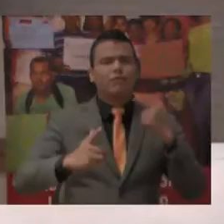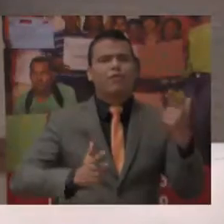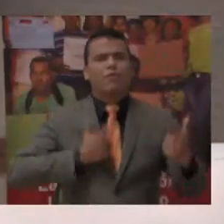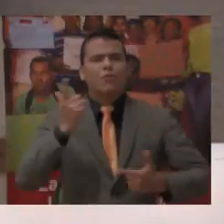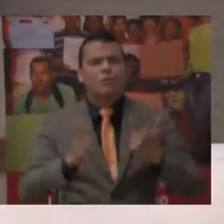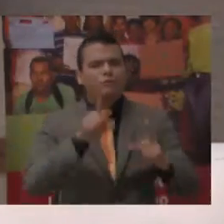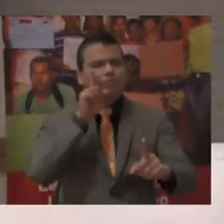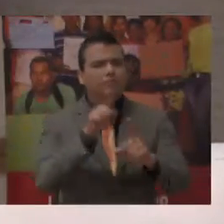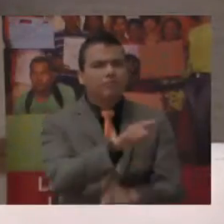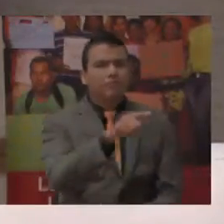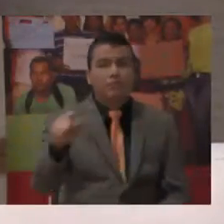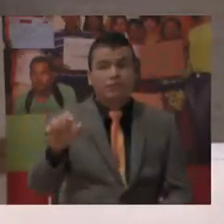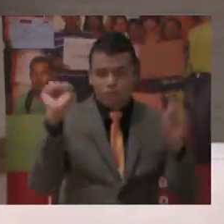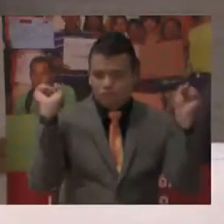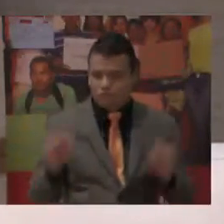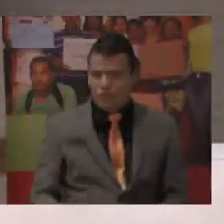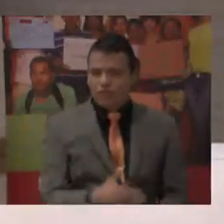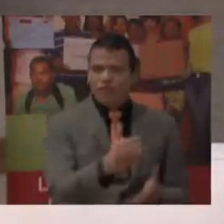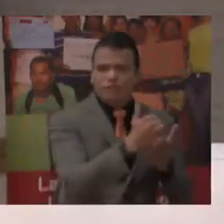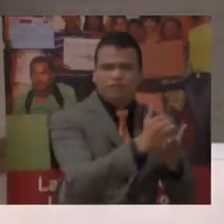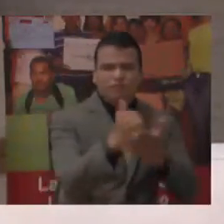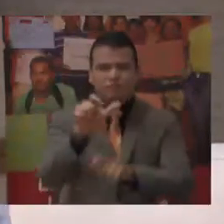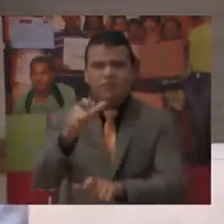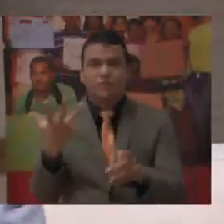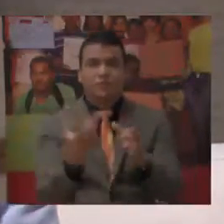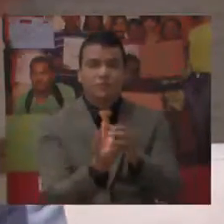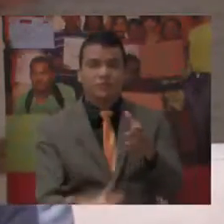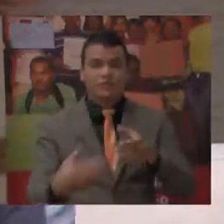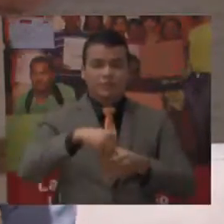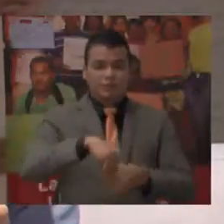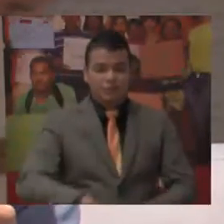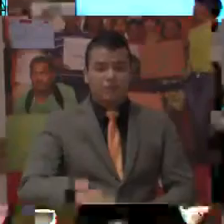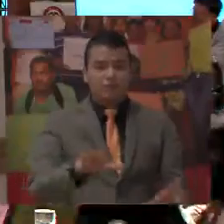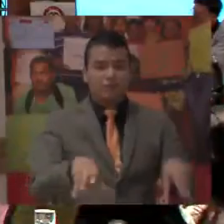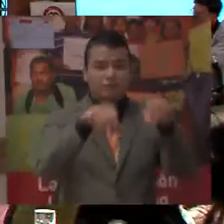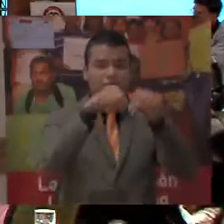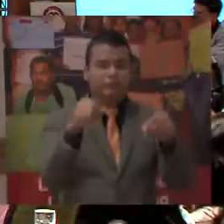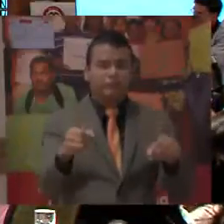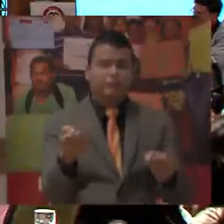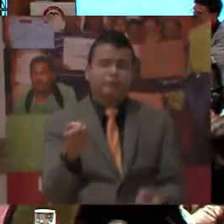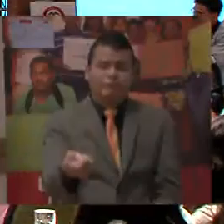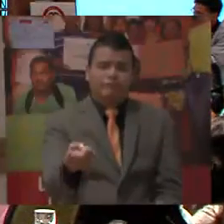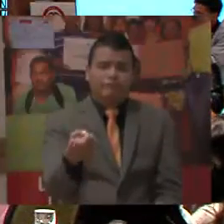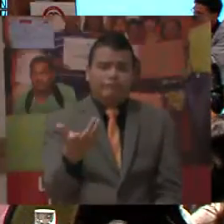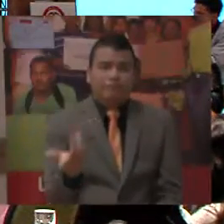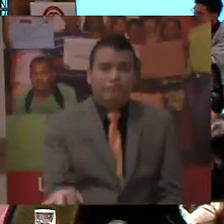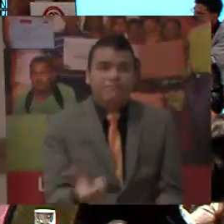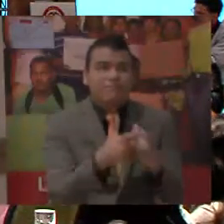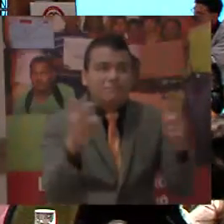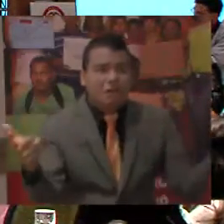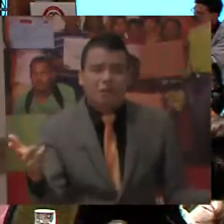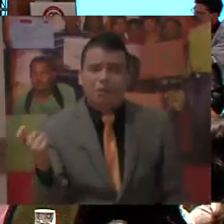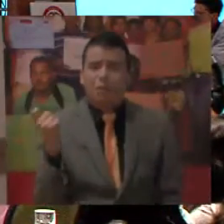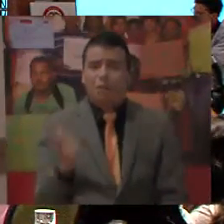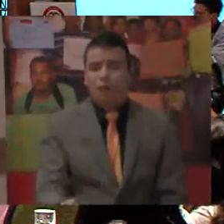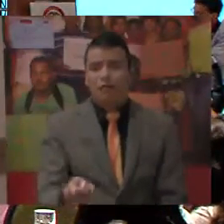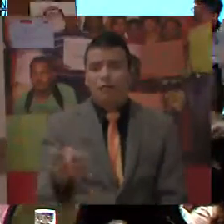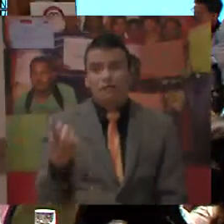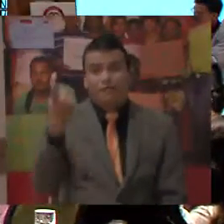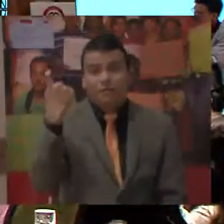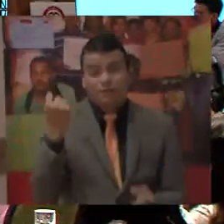por tenerle, darle posibilidades a los reintegrados y no ha sido mucho, tengo que confesarlo. Yo creo que hemos debido hacer mucho